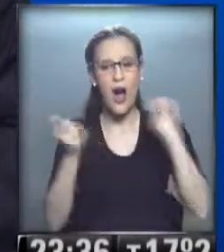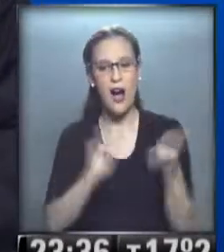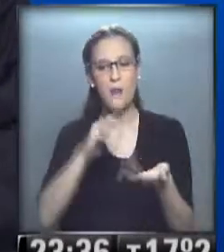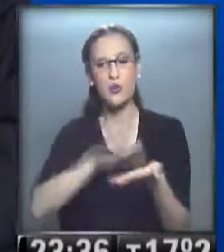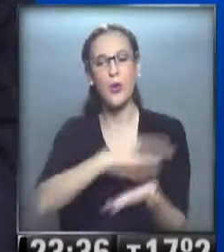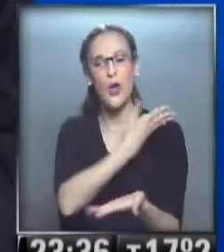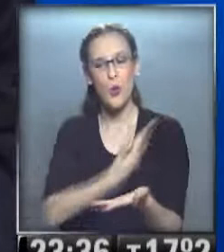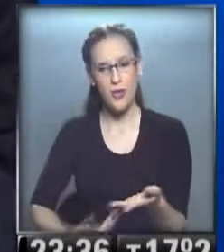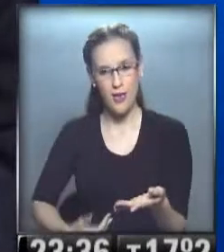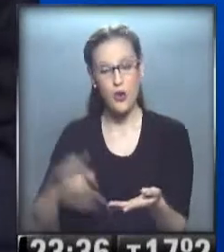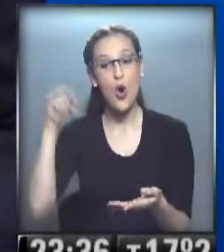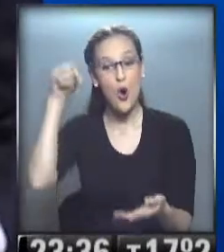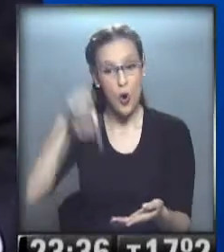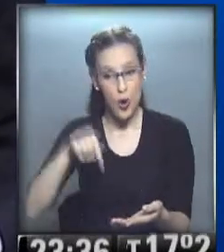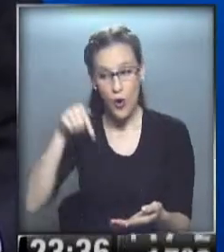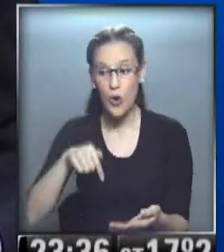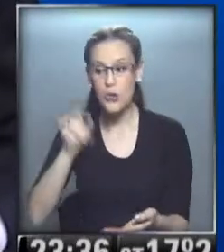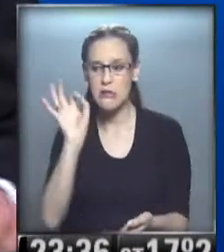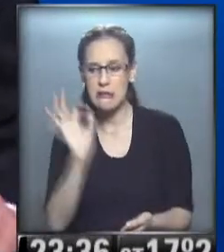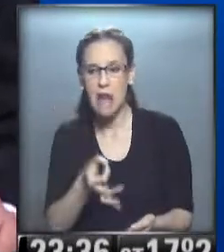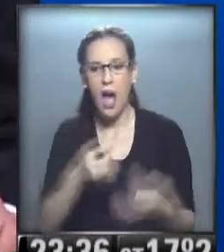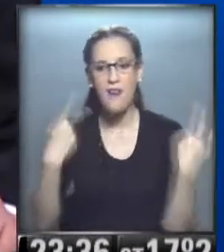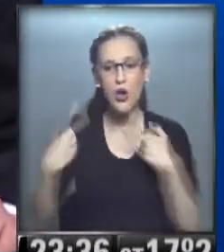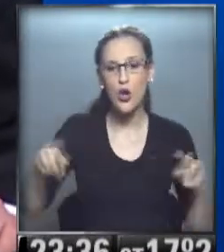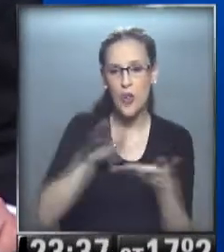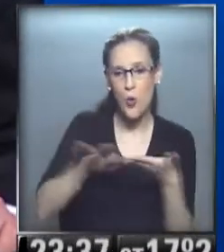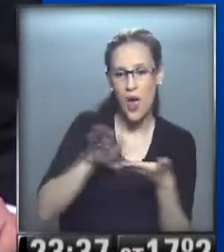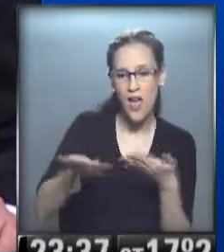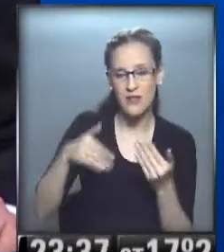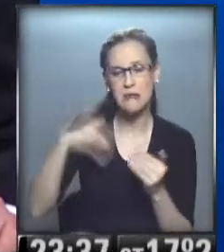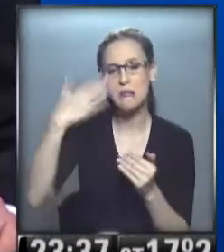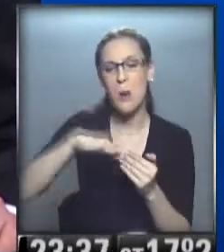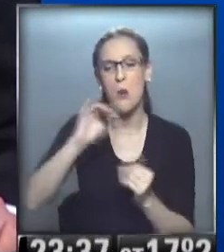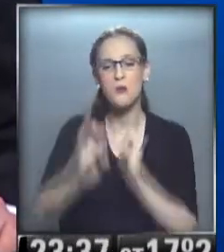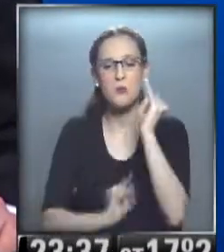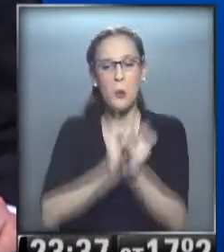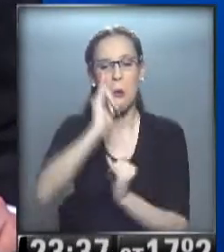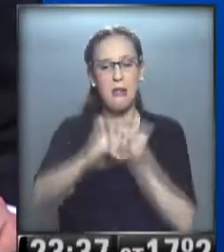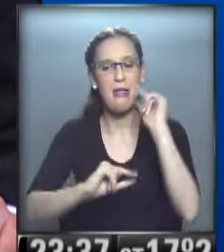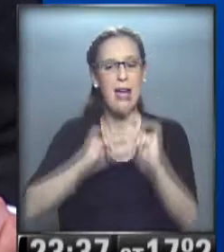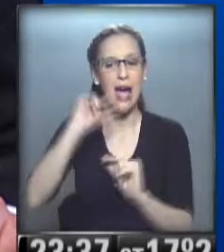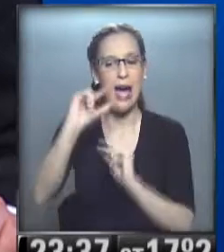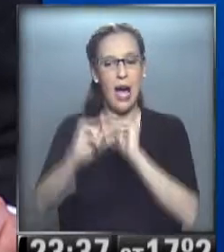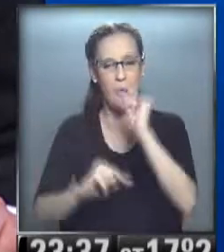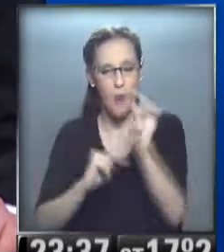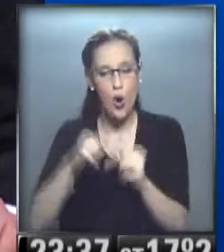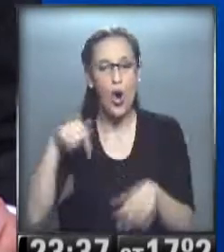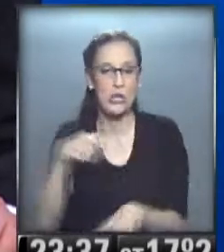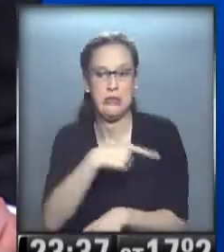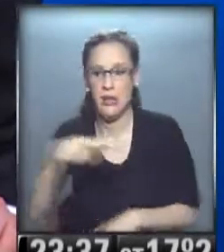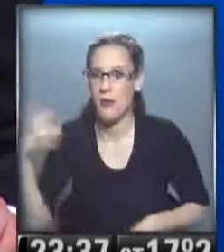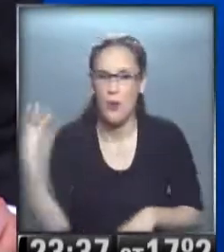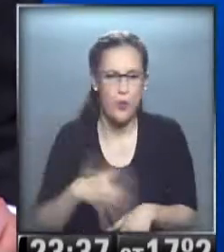gobierno. Hoy supimos algunas cosas nuevas, ya lo vamos a ir comentando a lo largo de este programa. Una semana